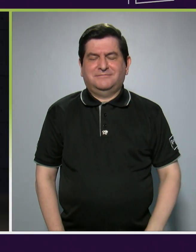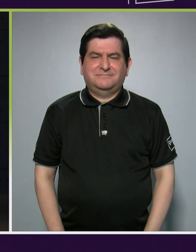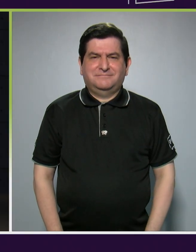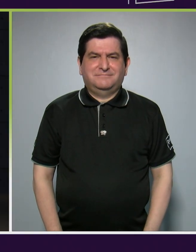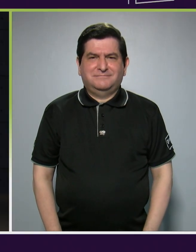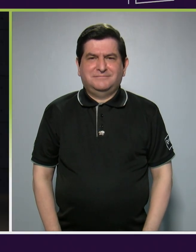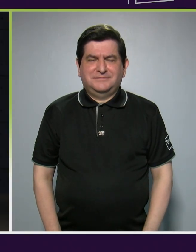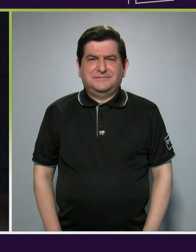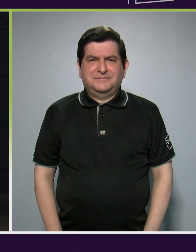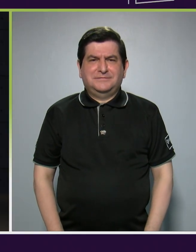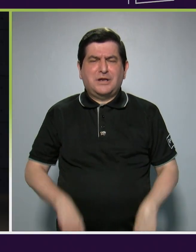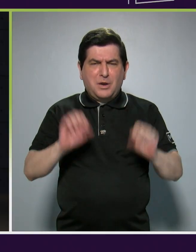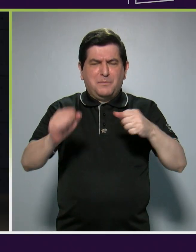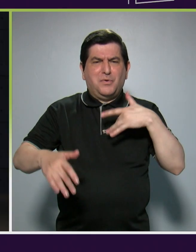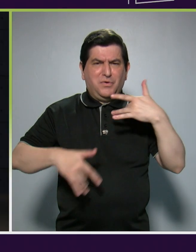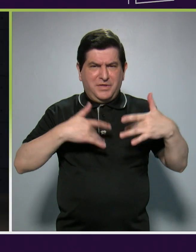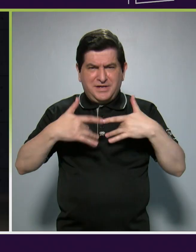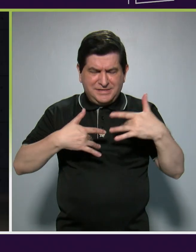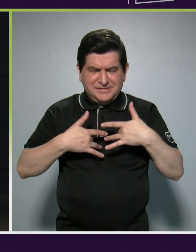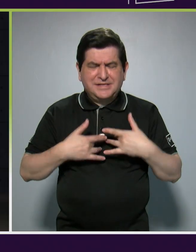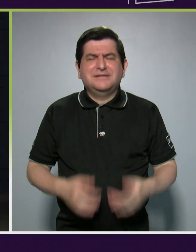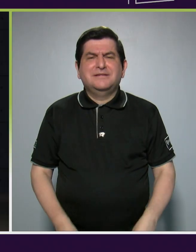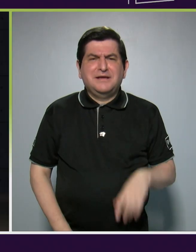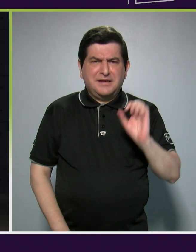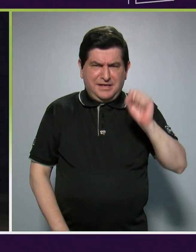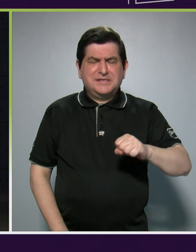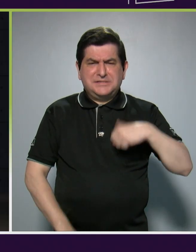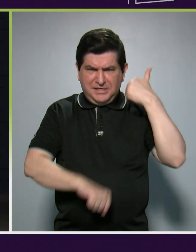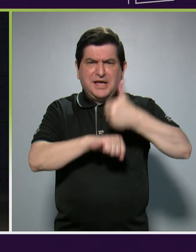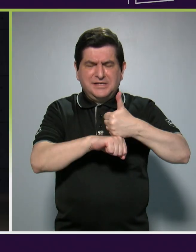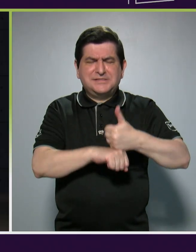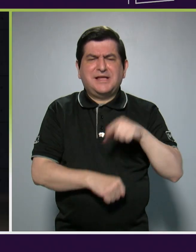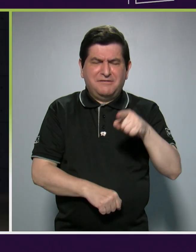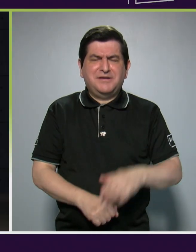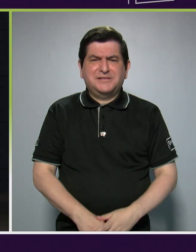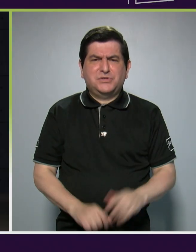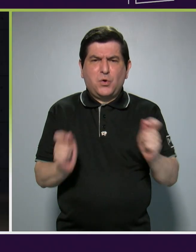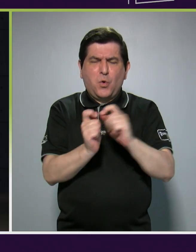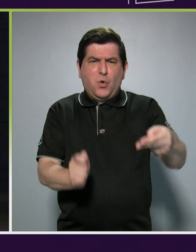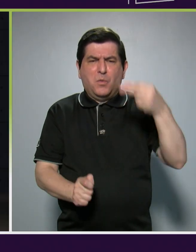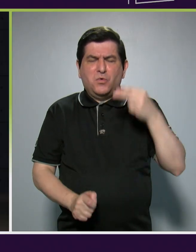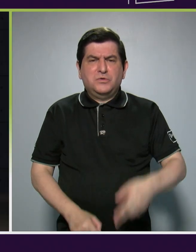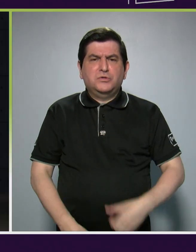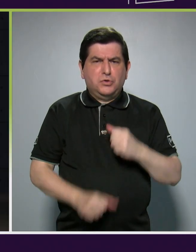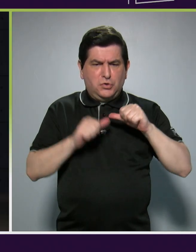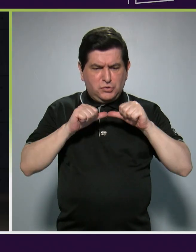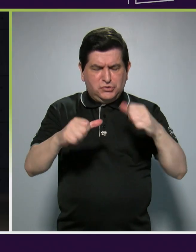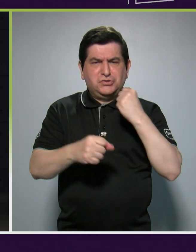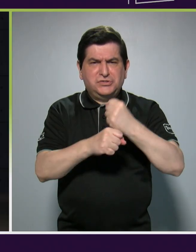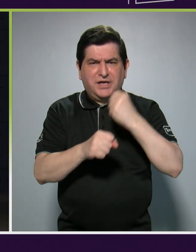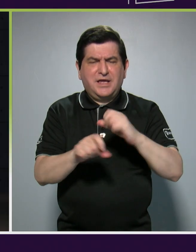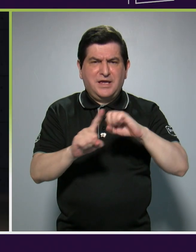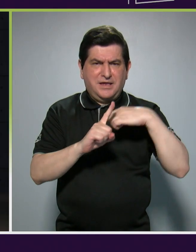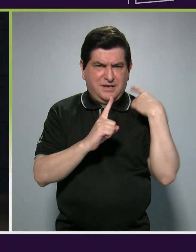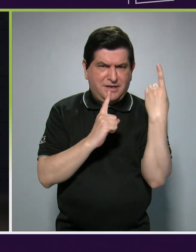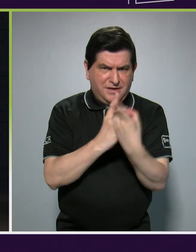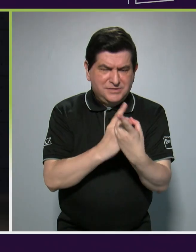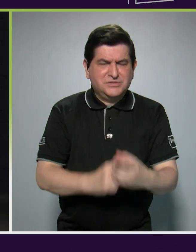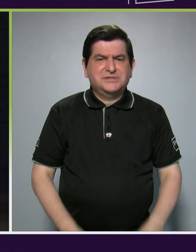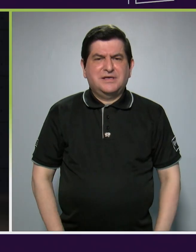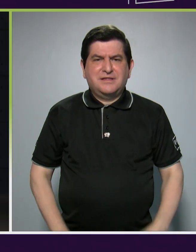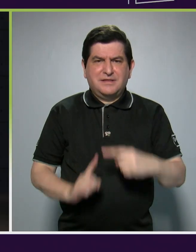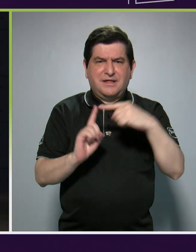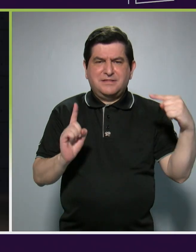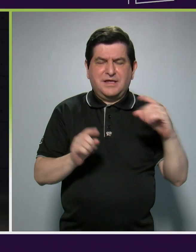que sienta un precedente, ¿verdad? Para que sigamos trabajando y poniendo atención desde la sociedad civil, desde